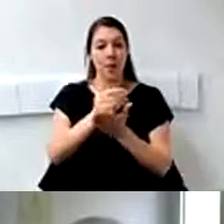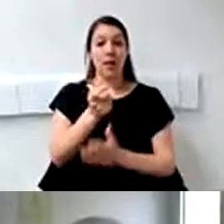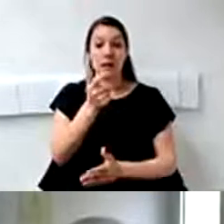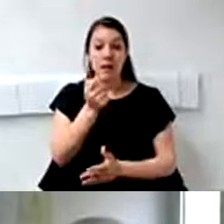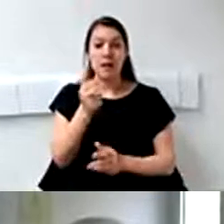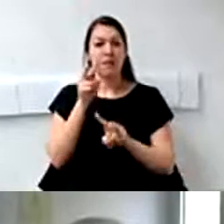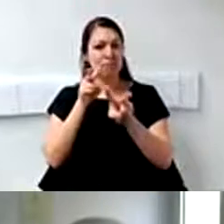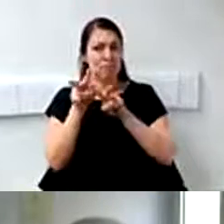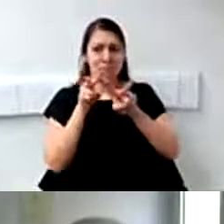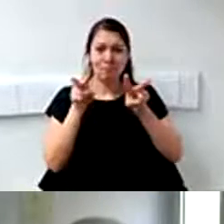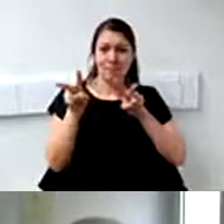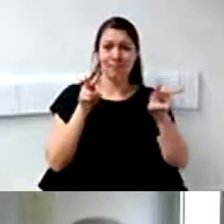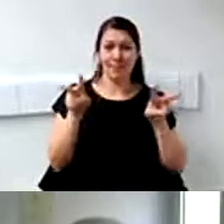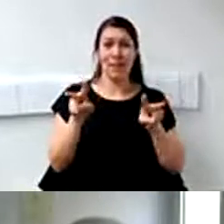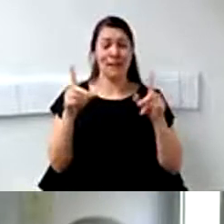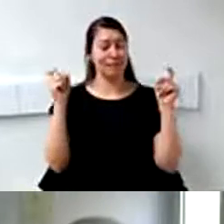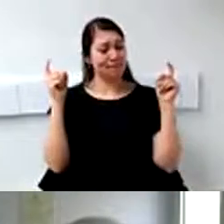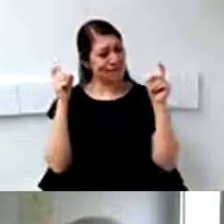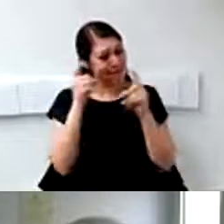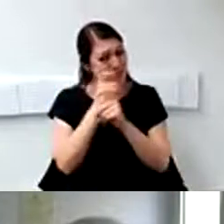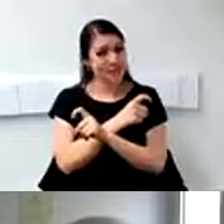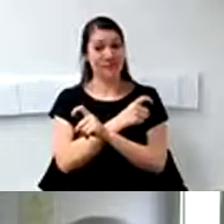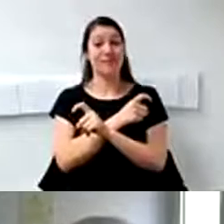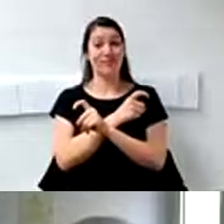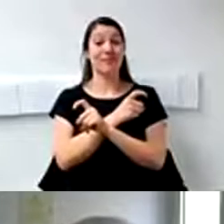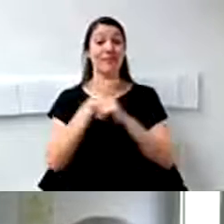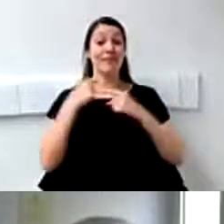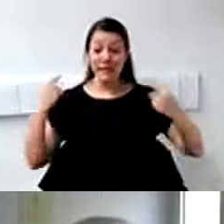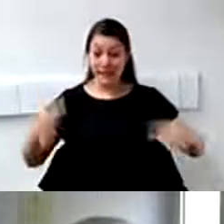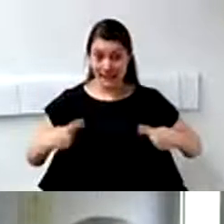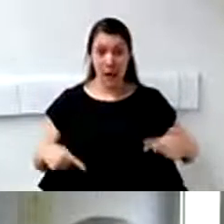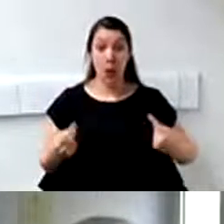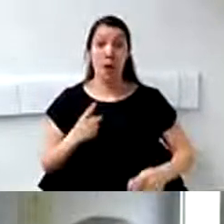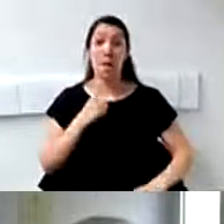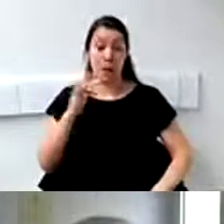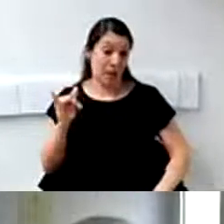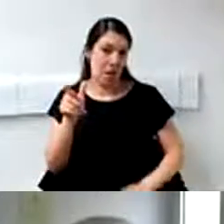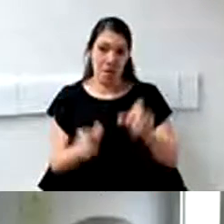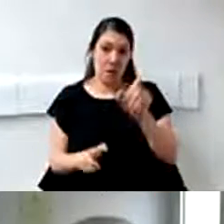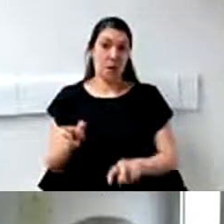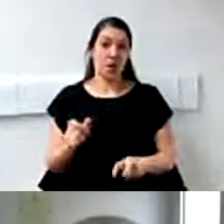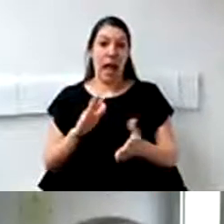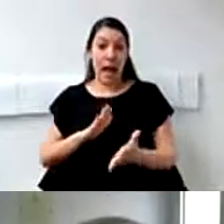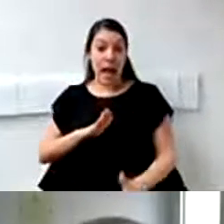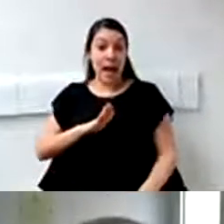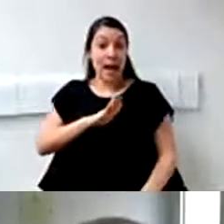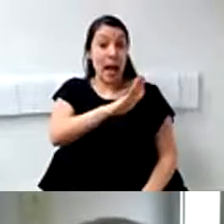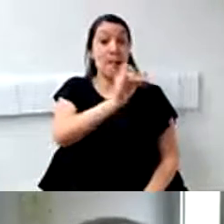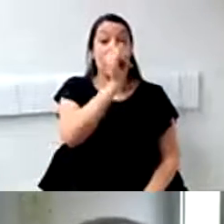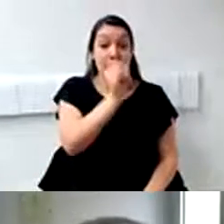uno puede ver la dificultad que tenemos con las sillas de ruedas, ¿sí? Tenemos rampas para subir, pero en